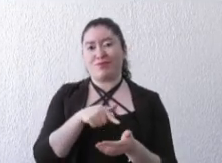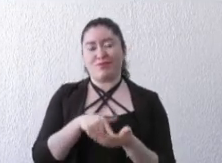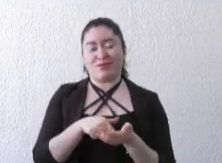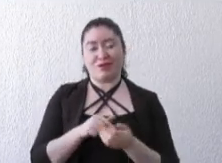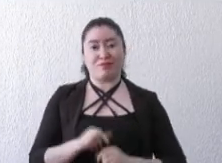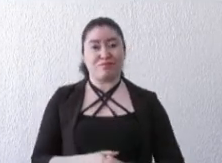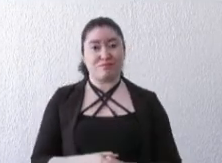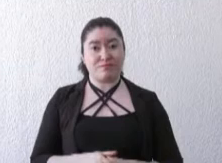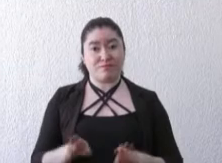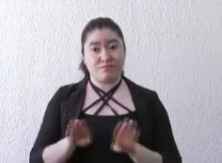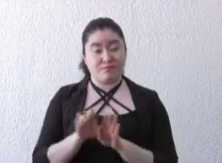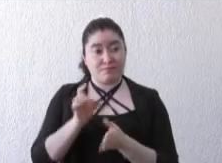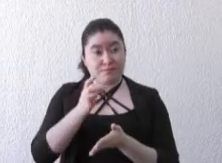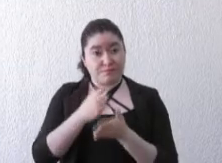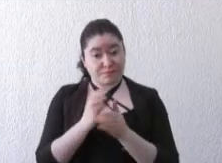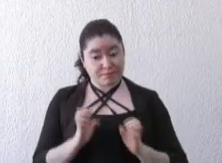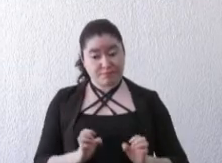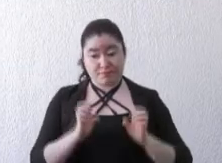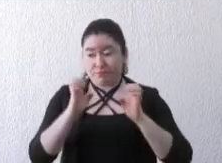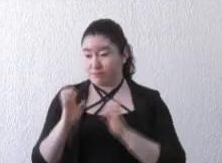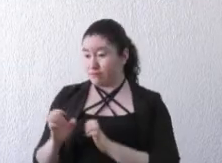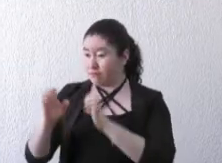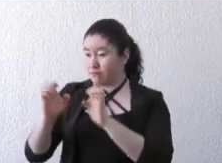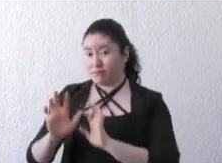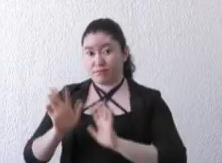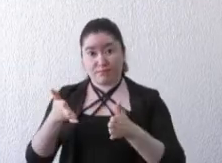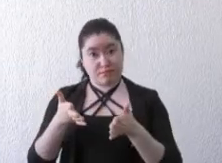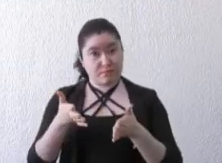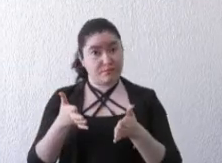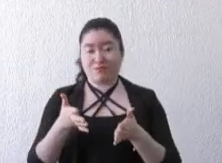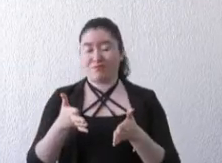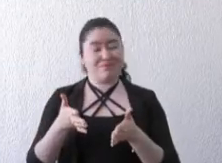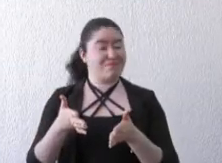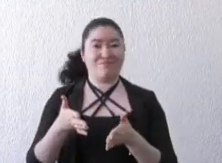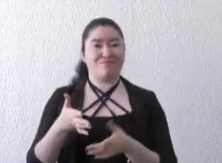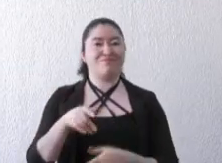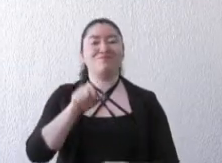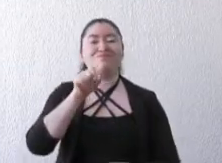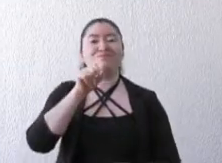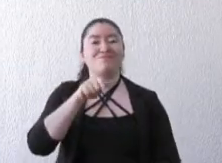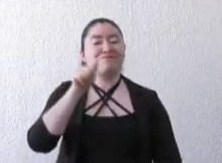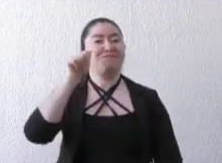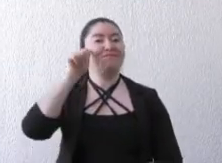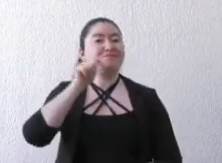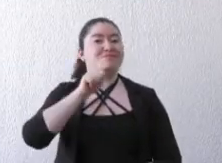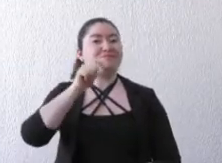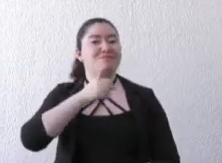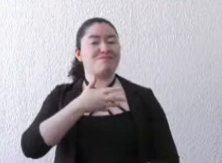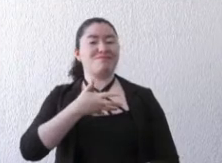es nada más sus edificios, la ciudad está siempre hecha de esta